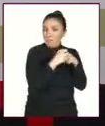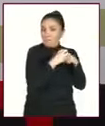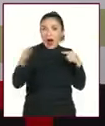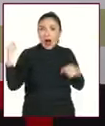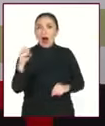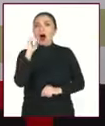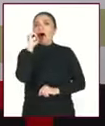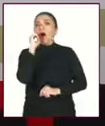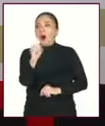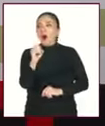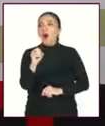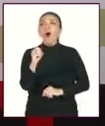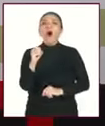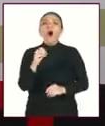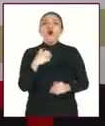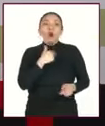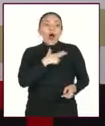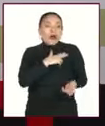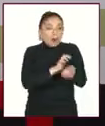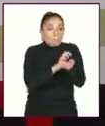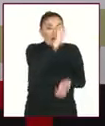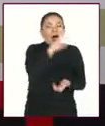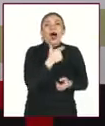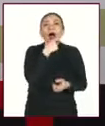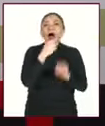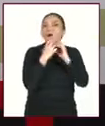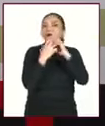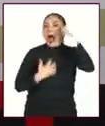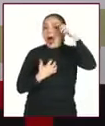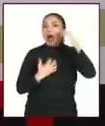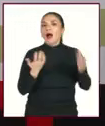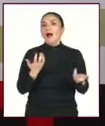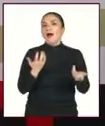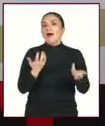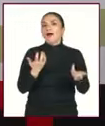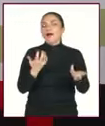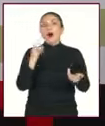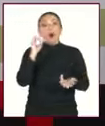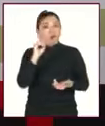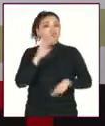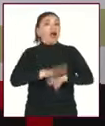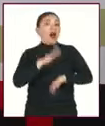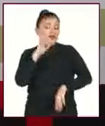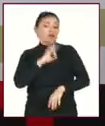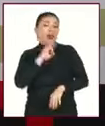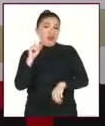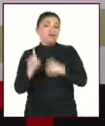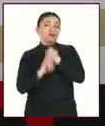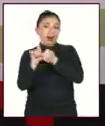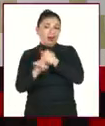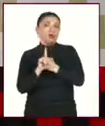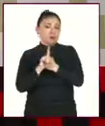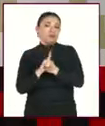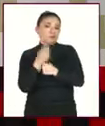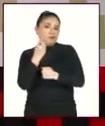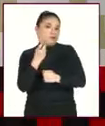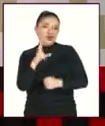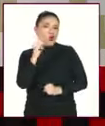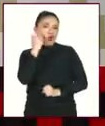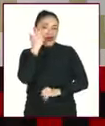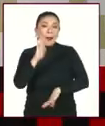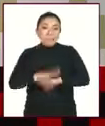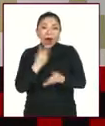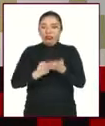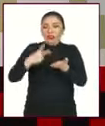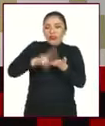luxe la mandíbula por tratar de ayudar. A veces podemos causar más daño. Claro, no queremos un 2 por 1, o sea, ya tenemos